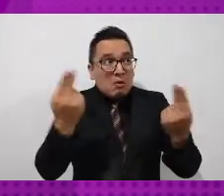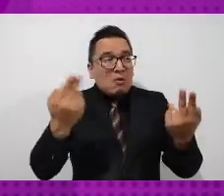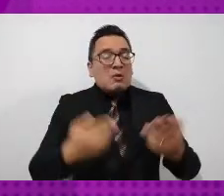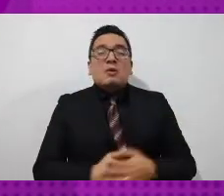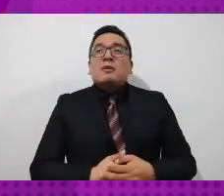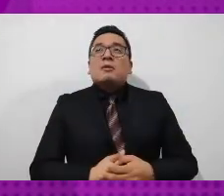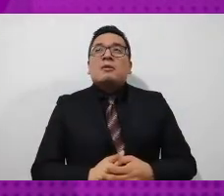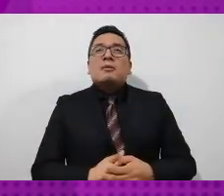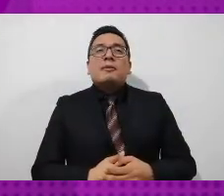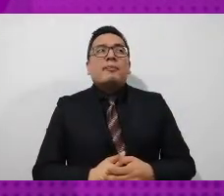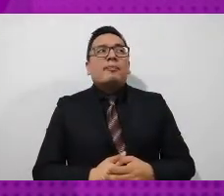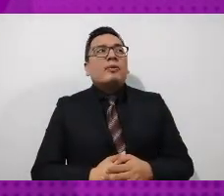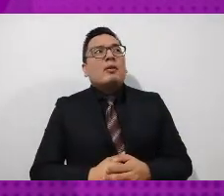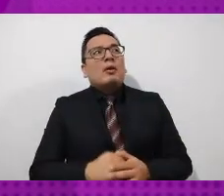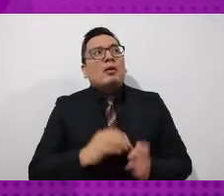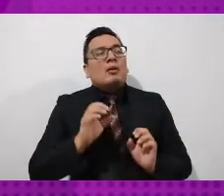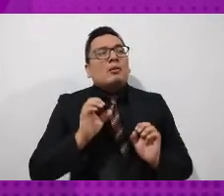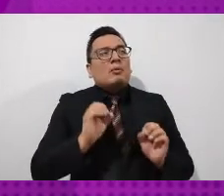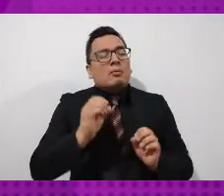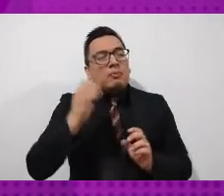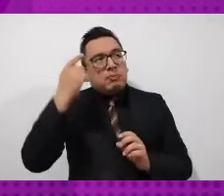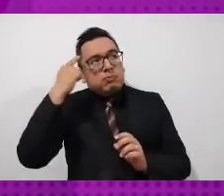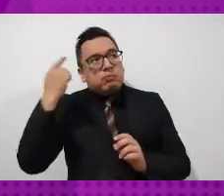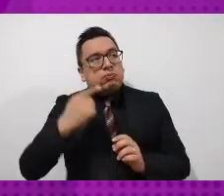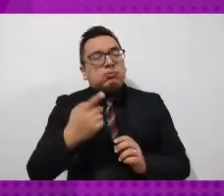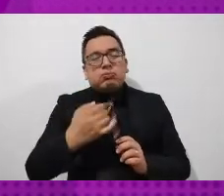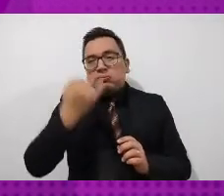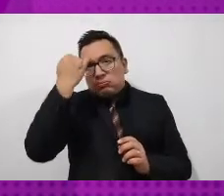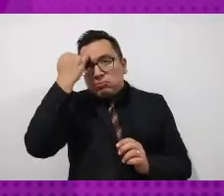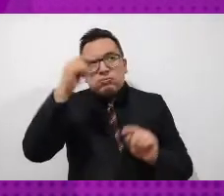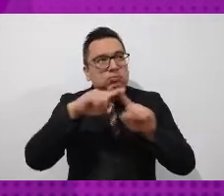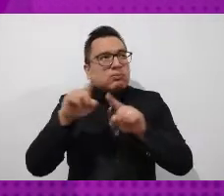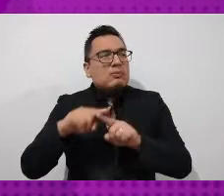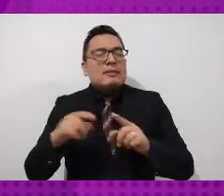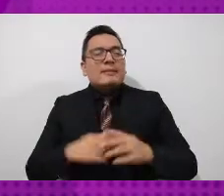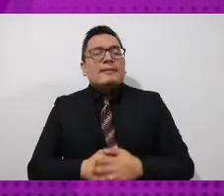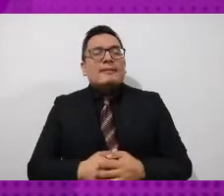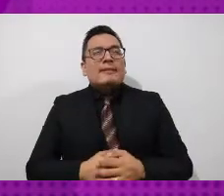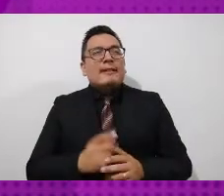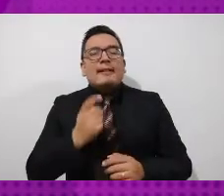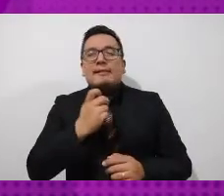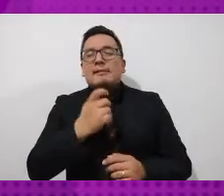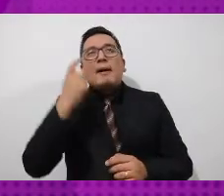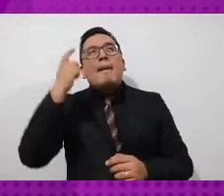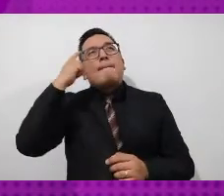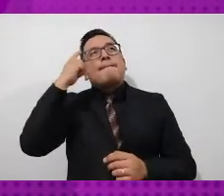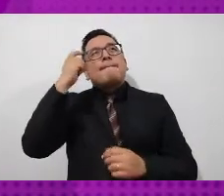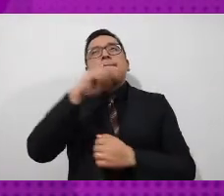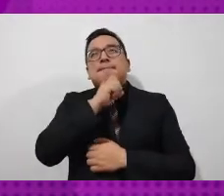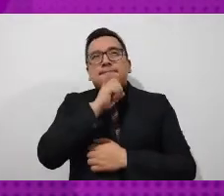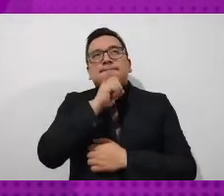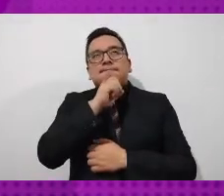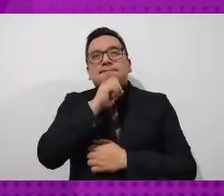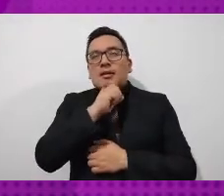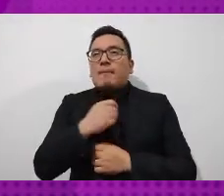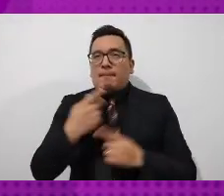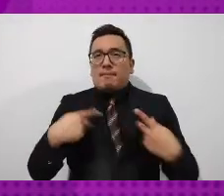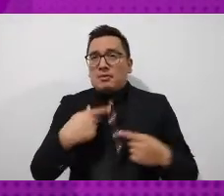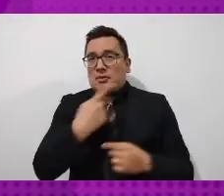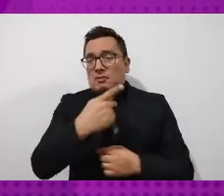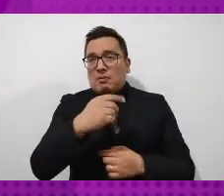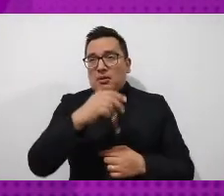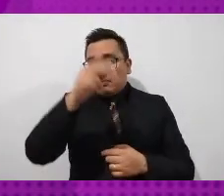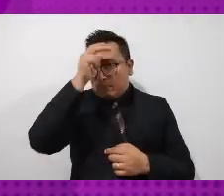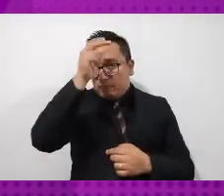operar una empresa, para operar un emprendimiento, una tienda. Ese tipo de situaciones que la gente tiene por